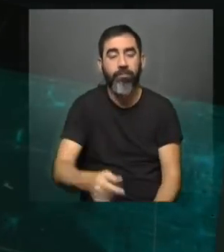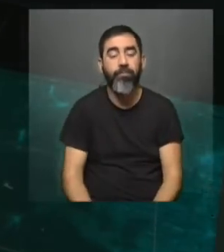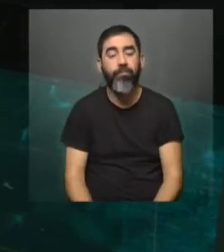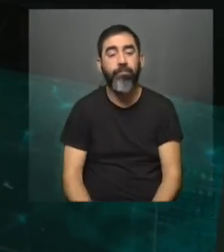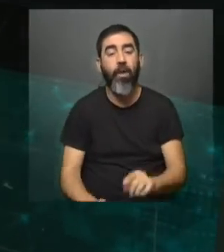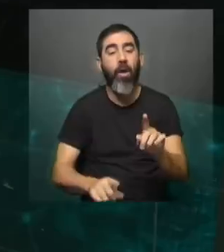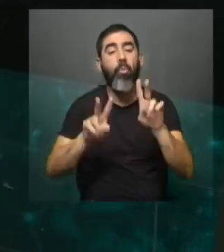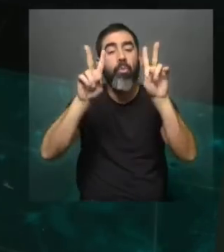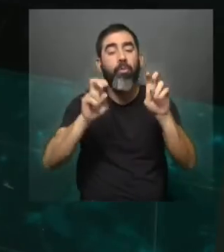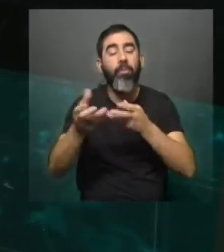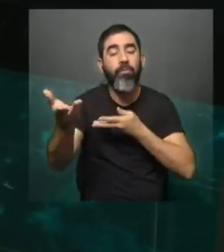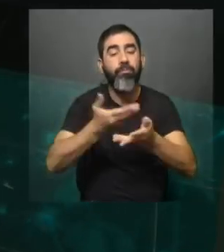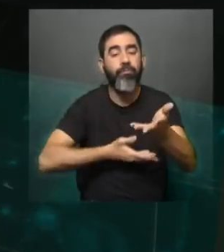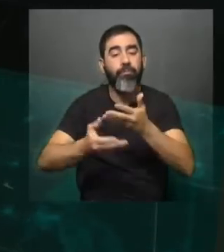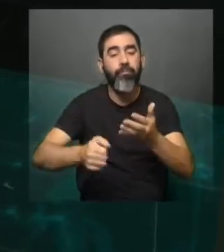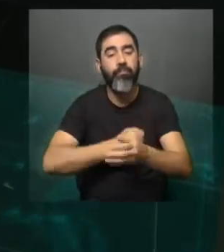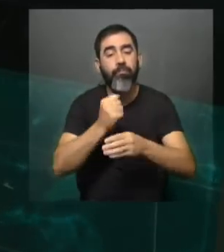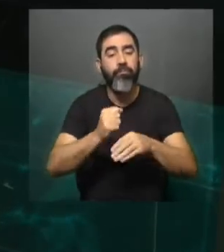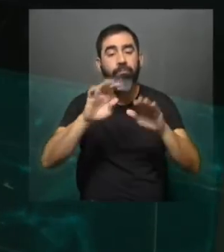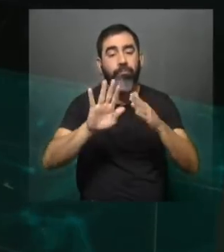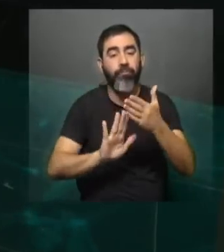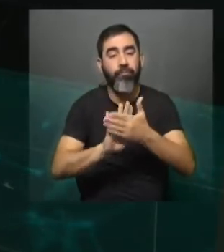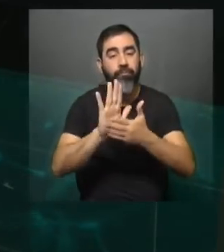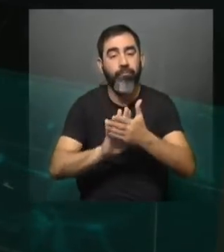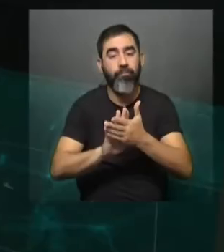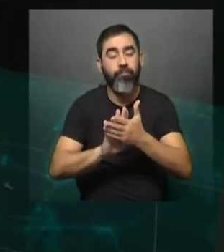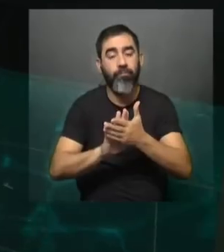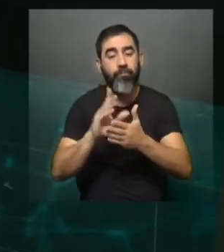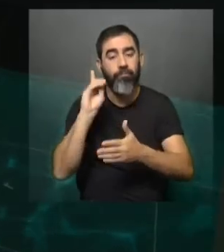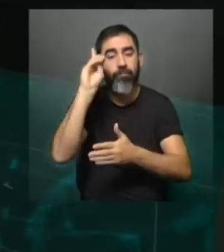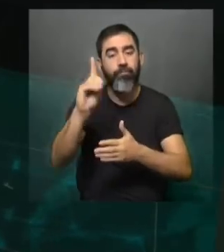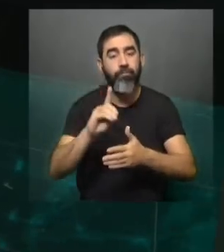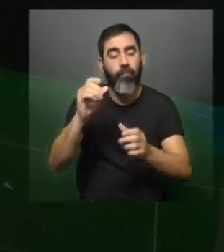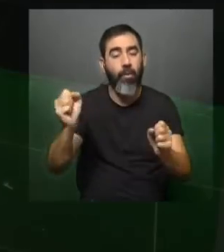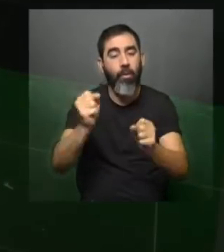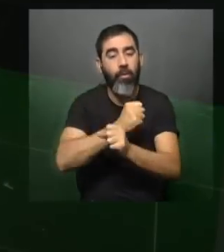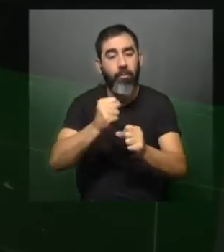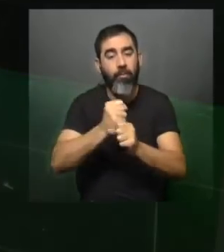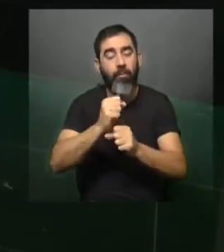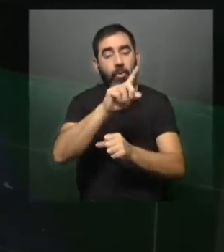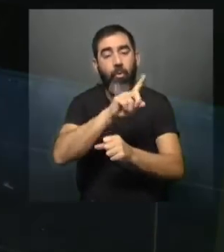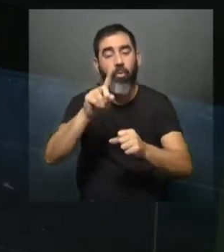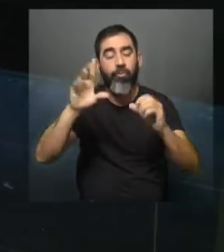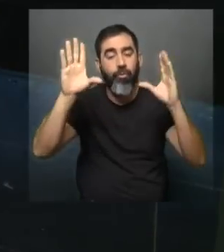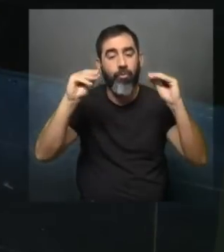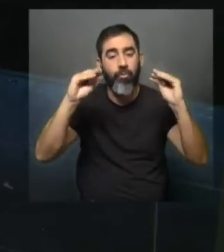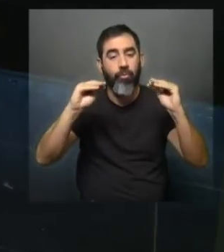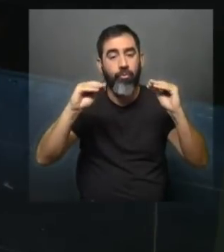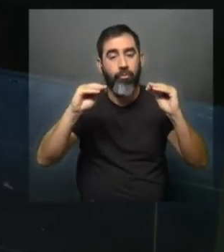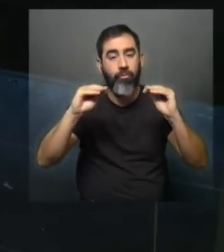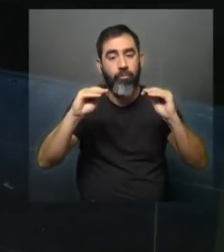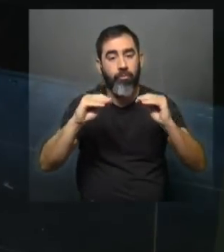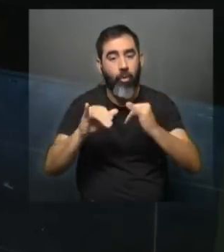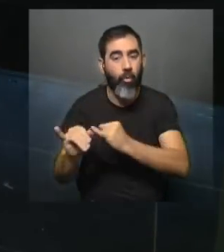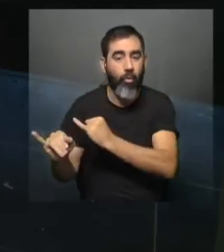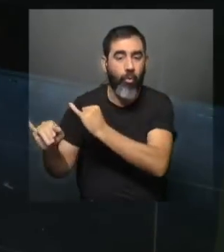y algunos de los temas que vamos a estar desarrollando hasta las nueve de la mañana la cámara de representantes hubo ayer a las 11 de la noche estuvo